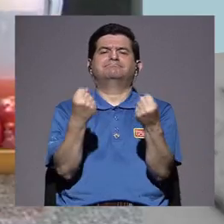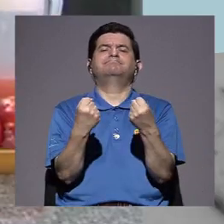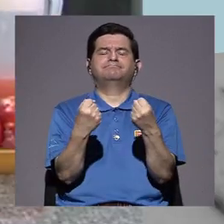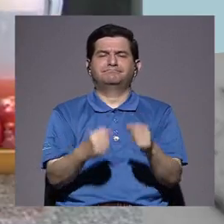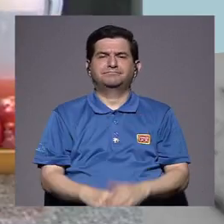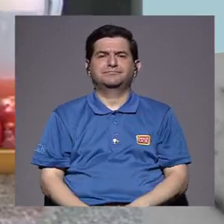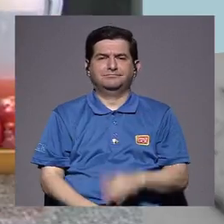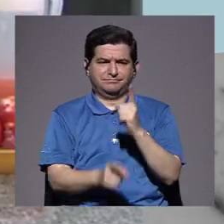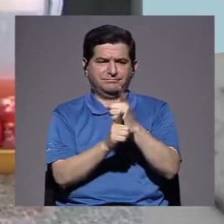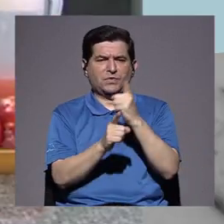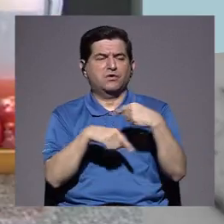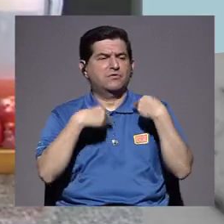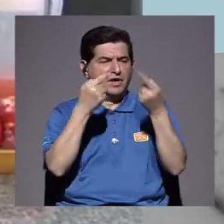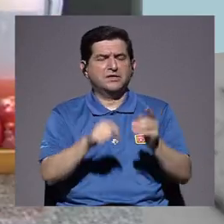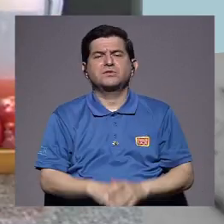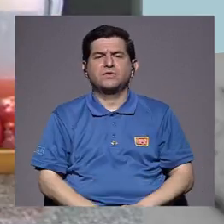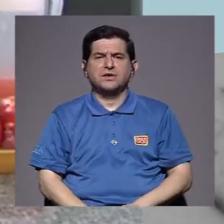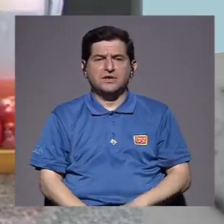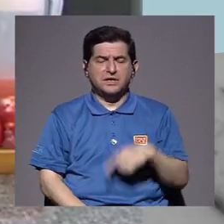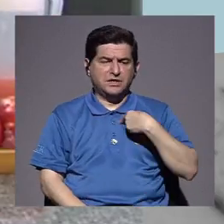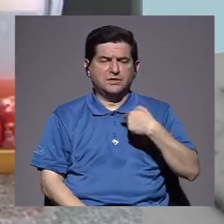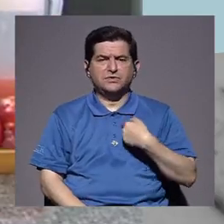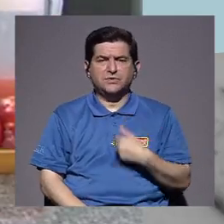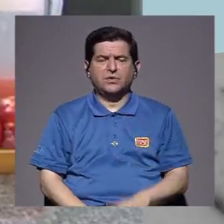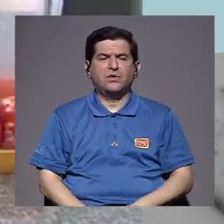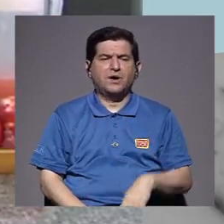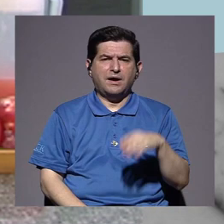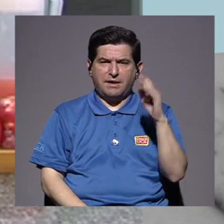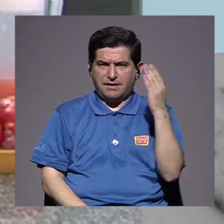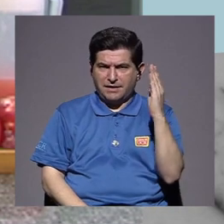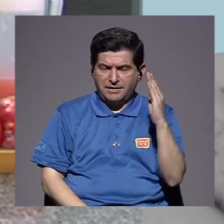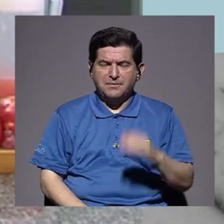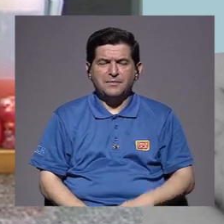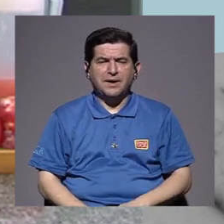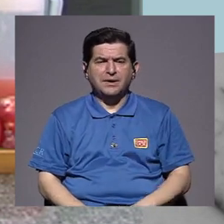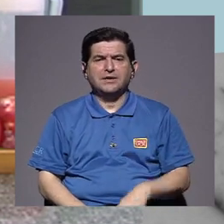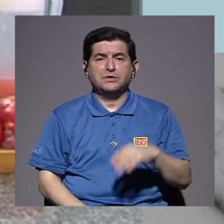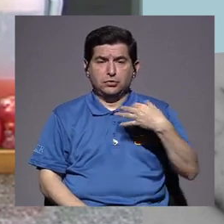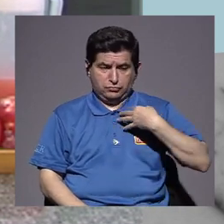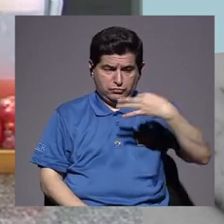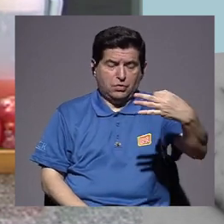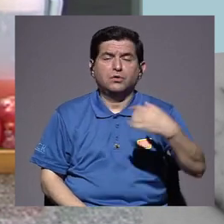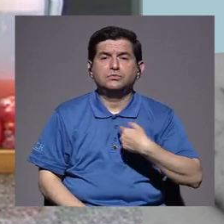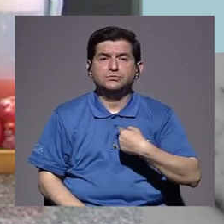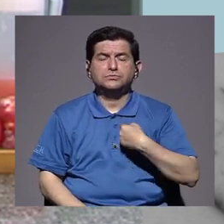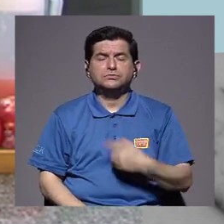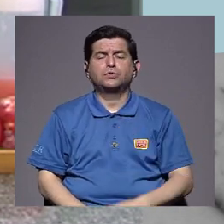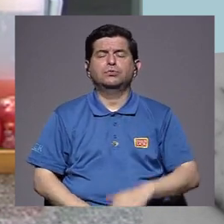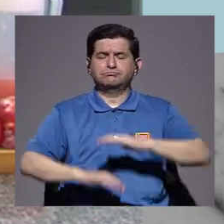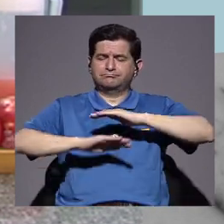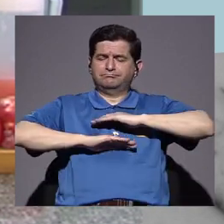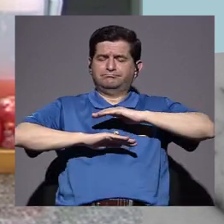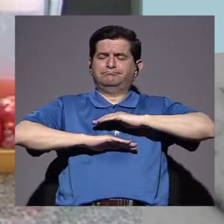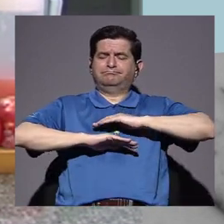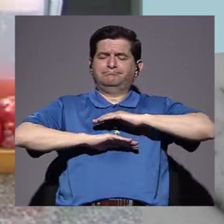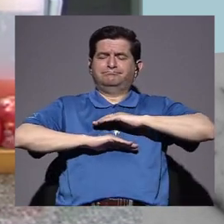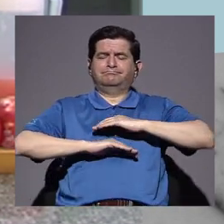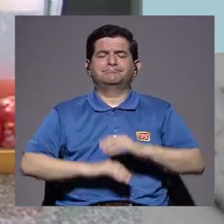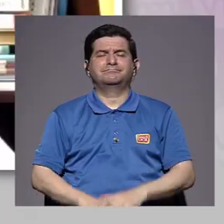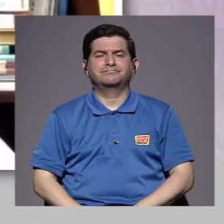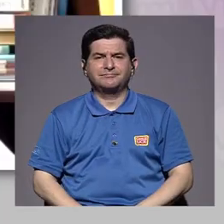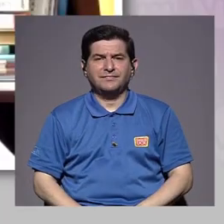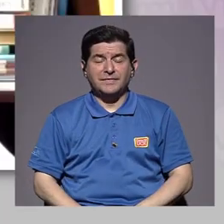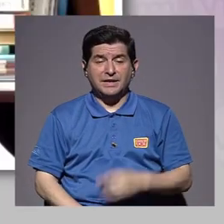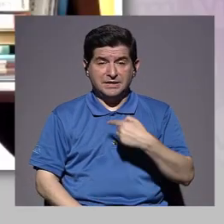que vaya saludablemente al baño todos los días. Además, la fibra hace que me mantenga satisfecha. Entonces,